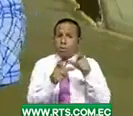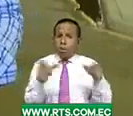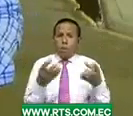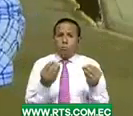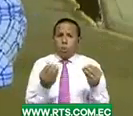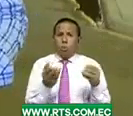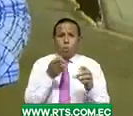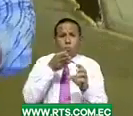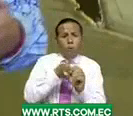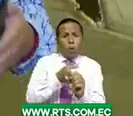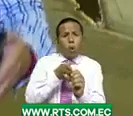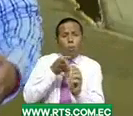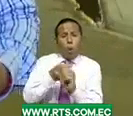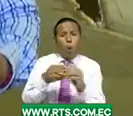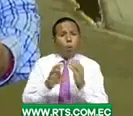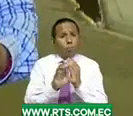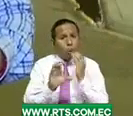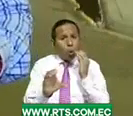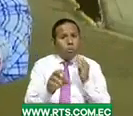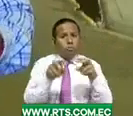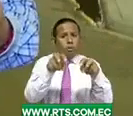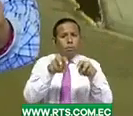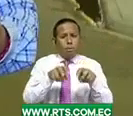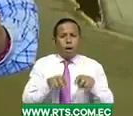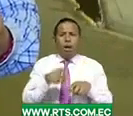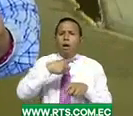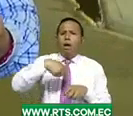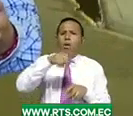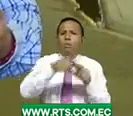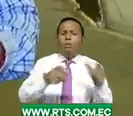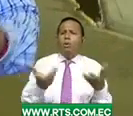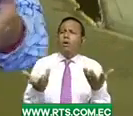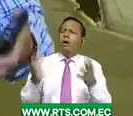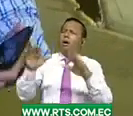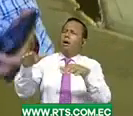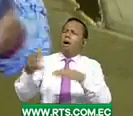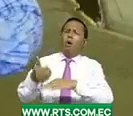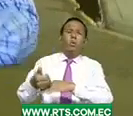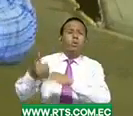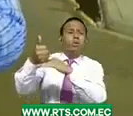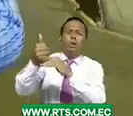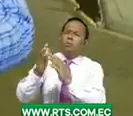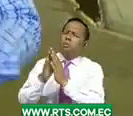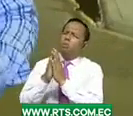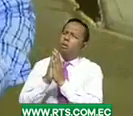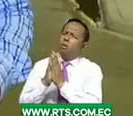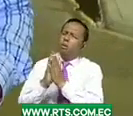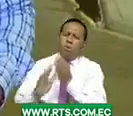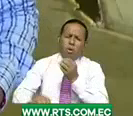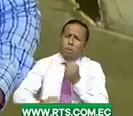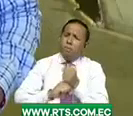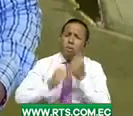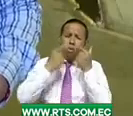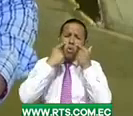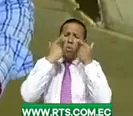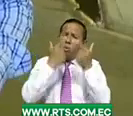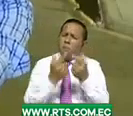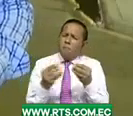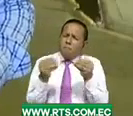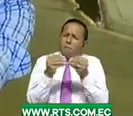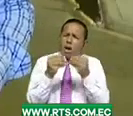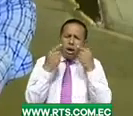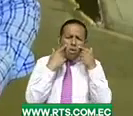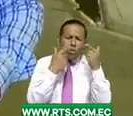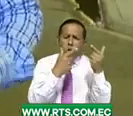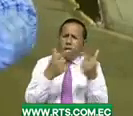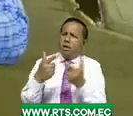transportación pública se han quejado y han solicitado a las autoridades de seguridad hagan o apliquen más operativos respectivamente